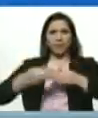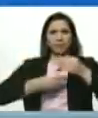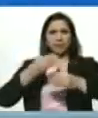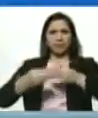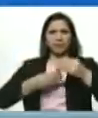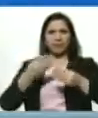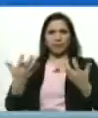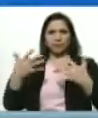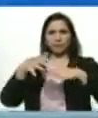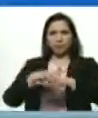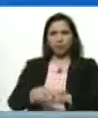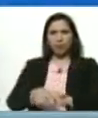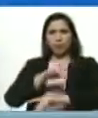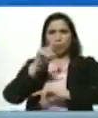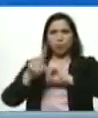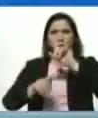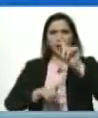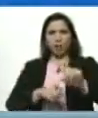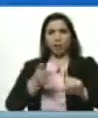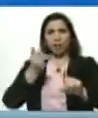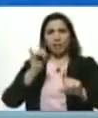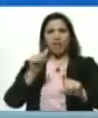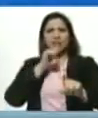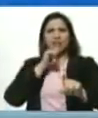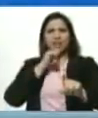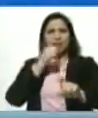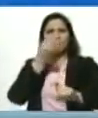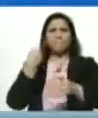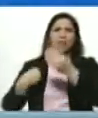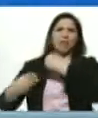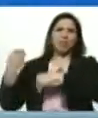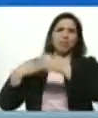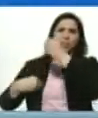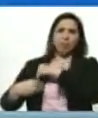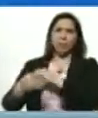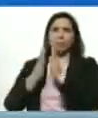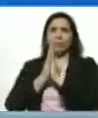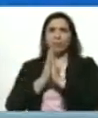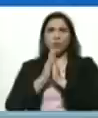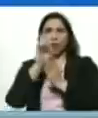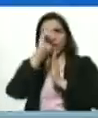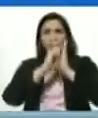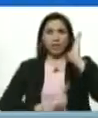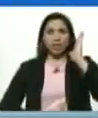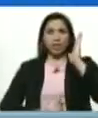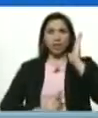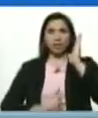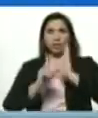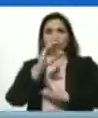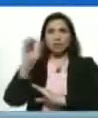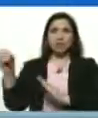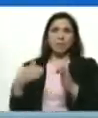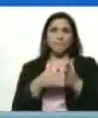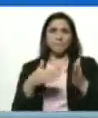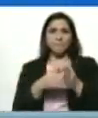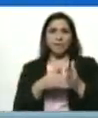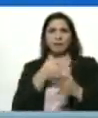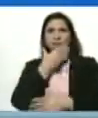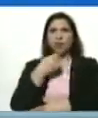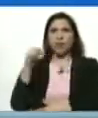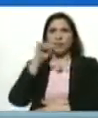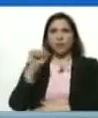encuesta había quienes me pedían que colocara el litro de gasolina 100 mil bolívares